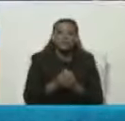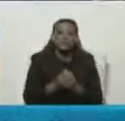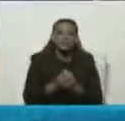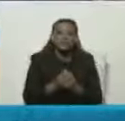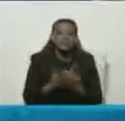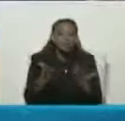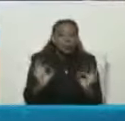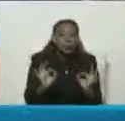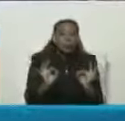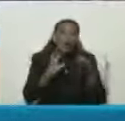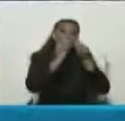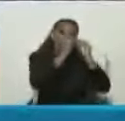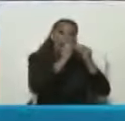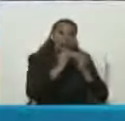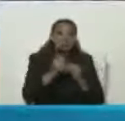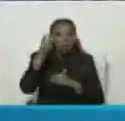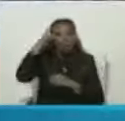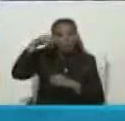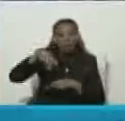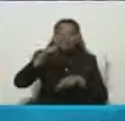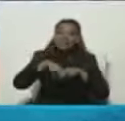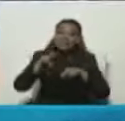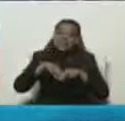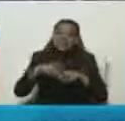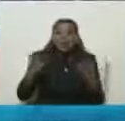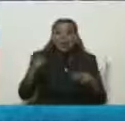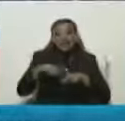Le traje su regalito hoy, Día del Niño.